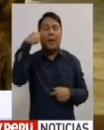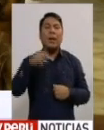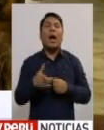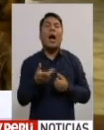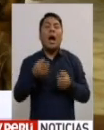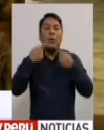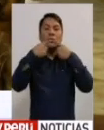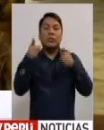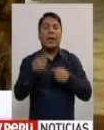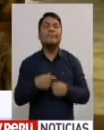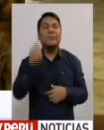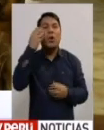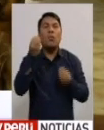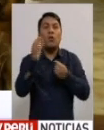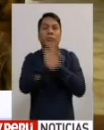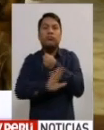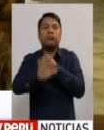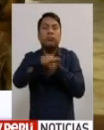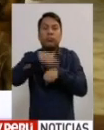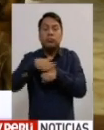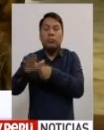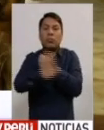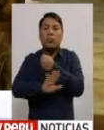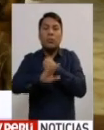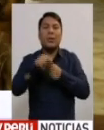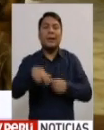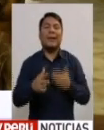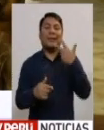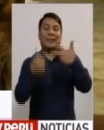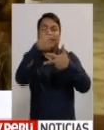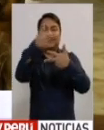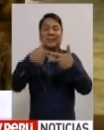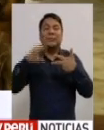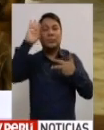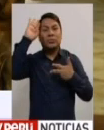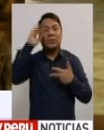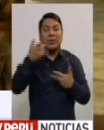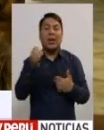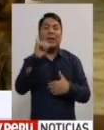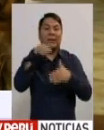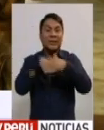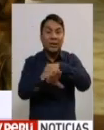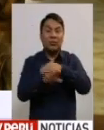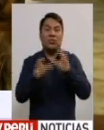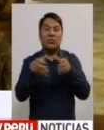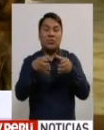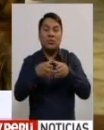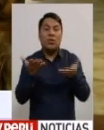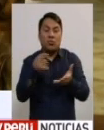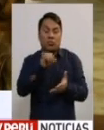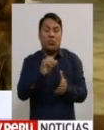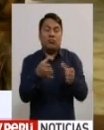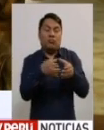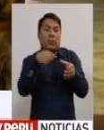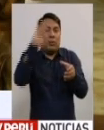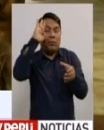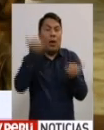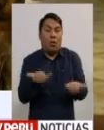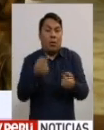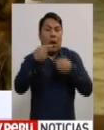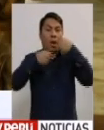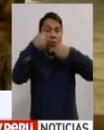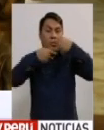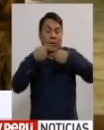de su sector que está haciendo en torno a 3 casos de corrupción policial al interior precisamente de la institución. De eso vamos a hablar después,